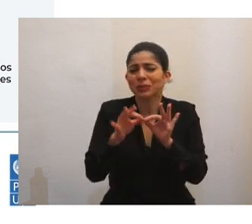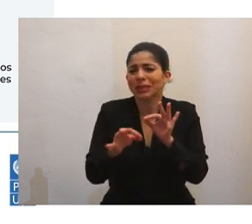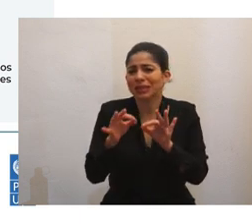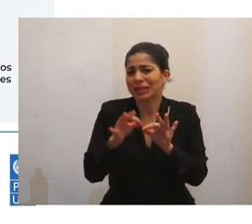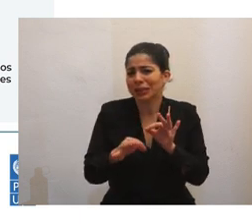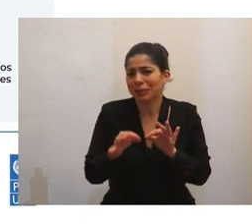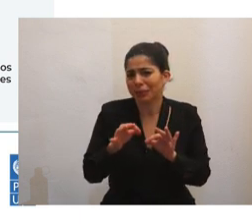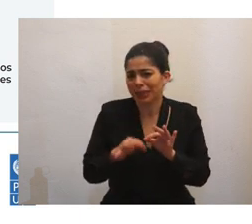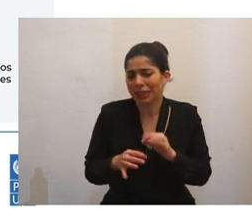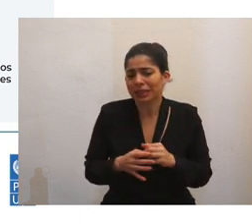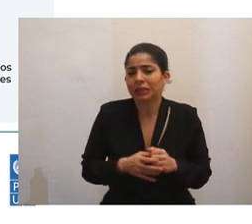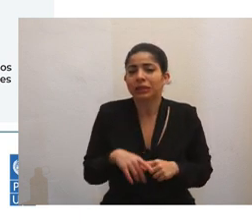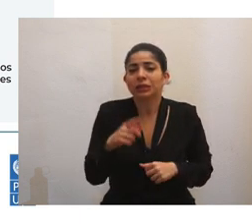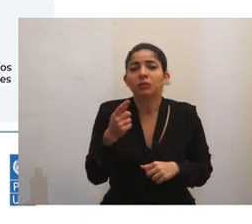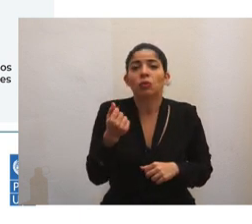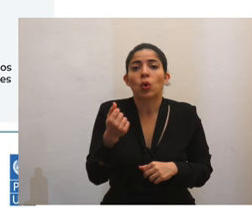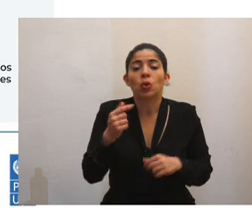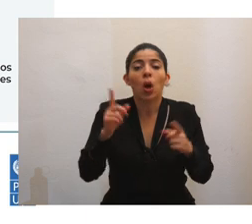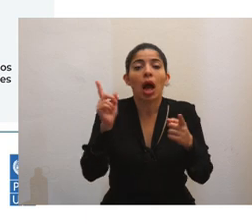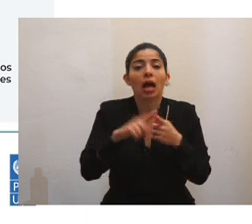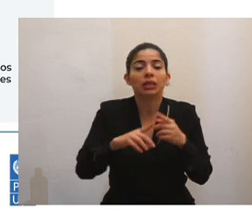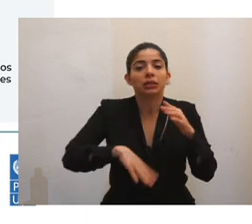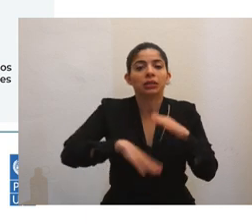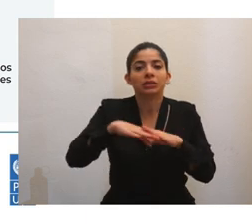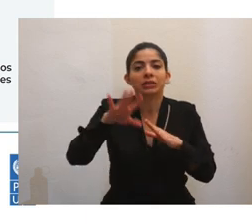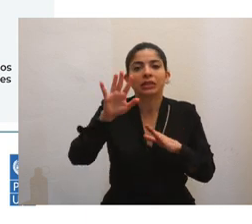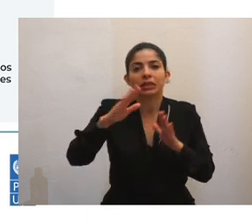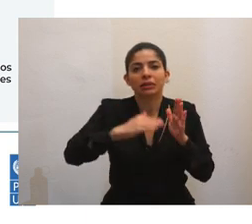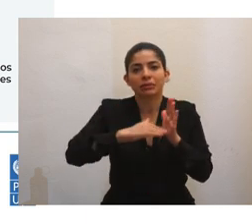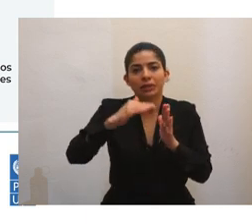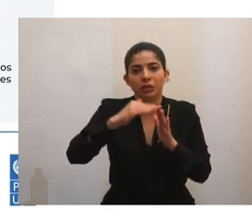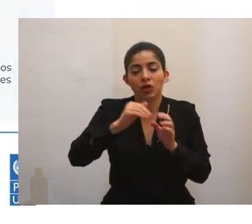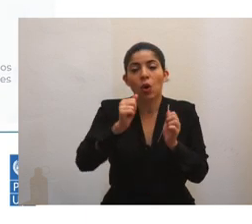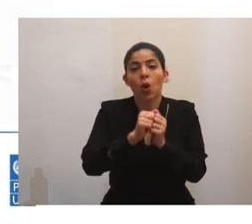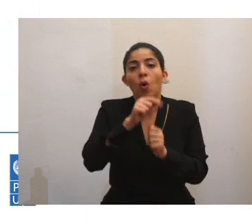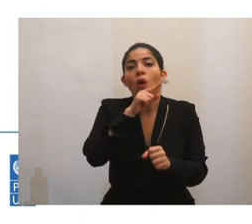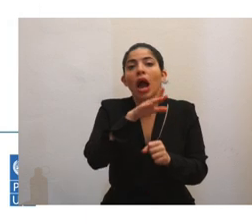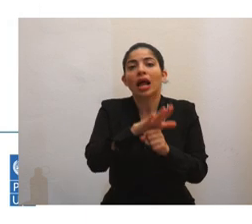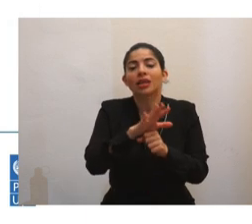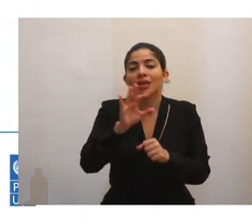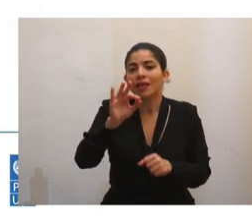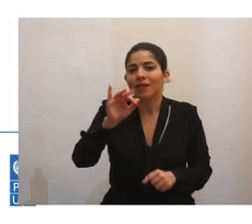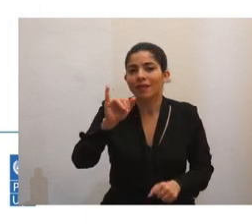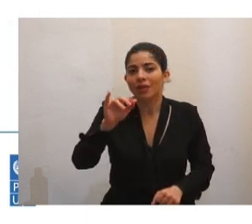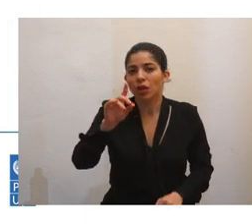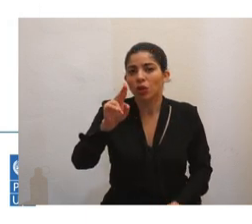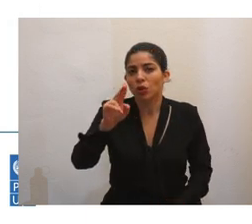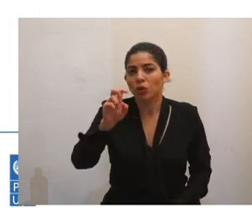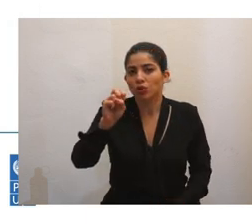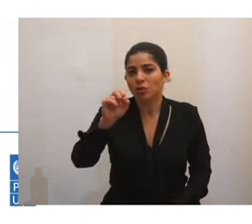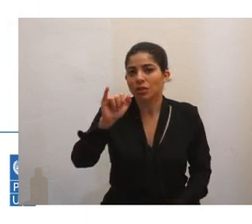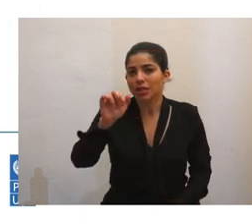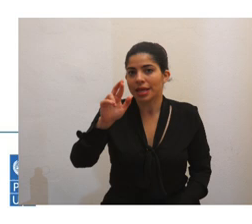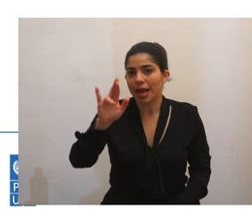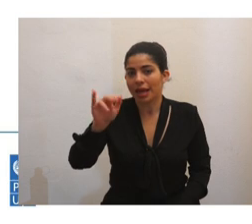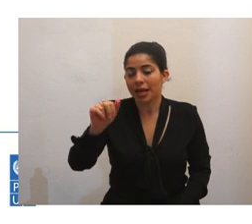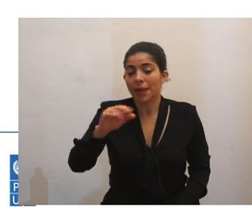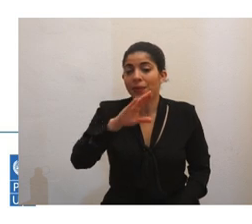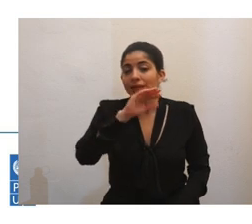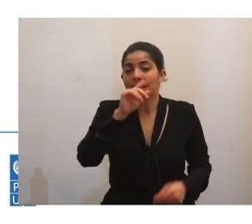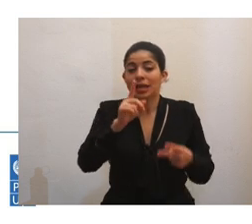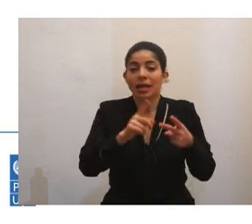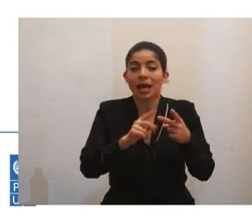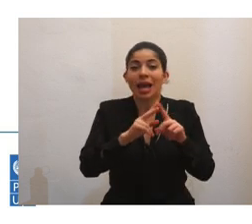sencillos, con un monto de hasta 5 millones con garantía fiduciaria y también tenemos créditos por